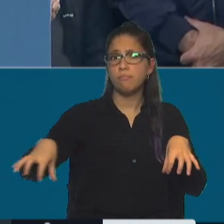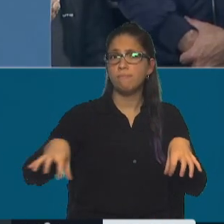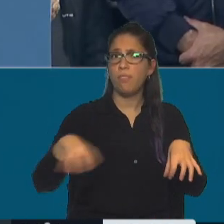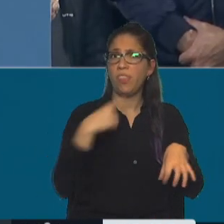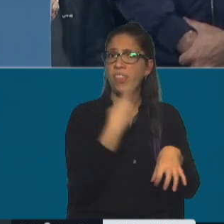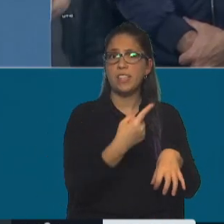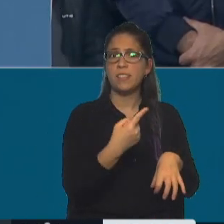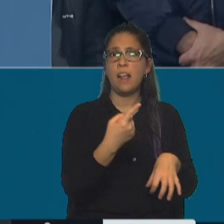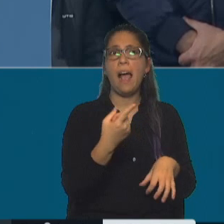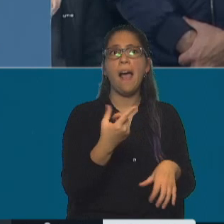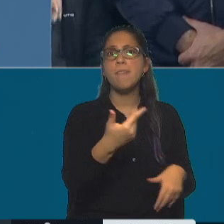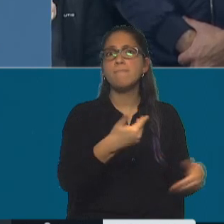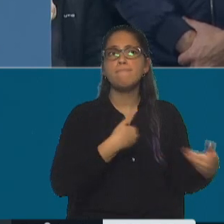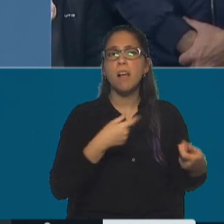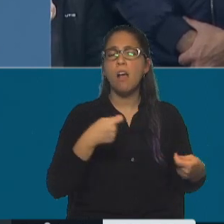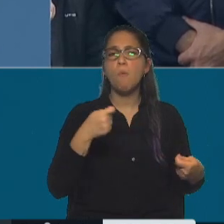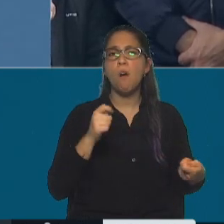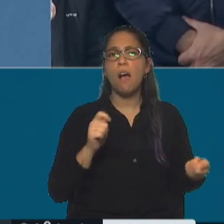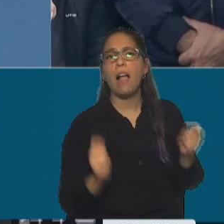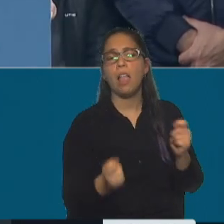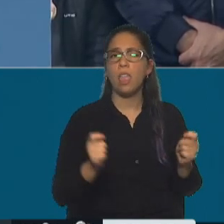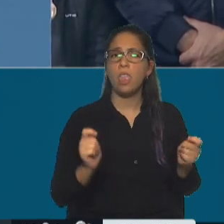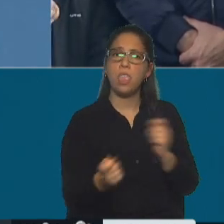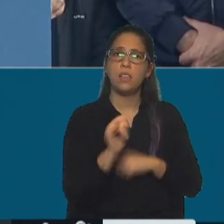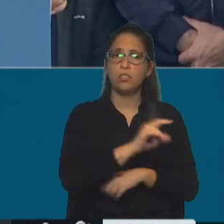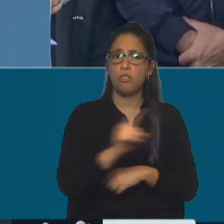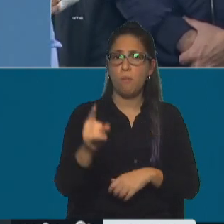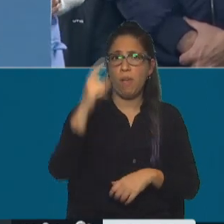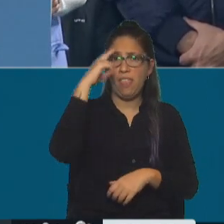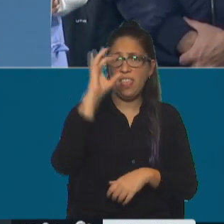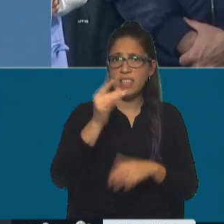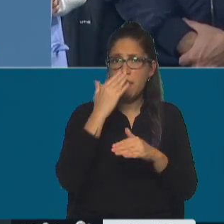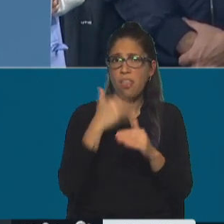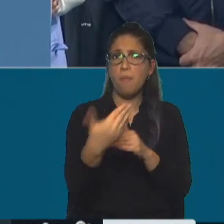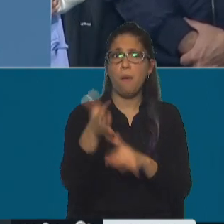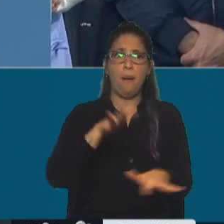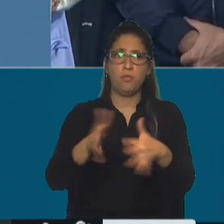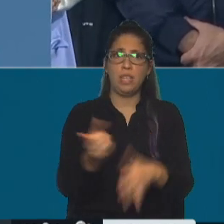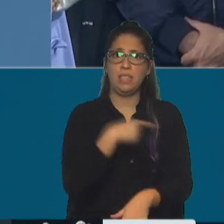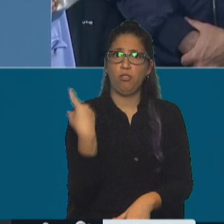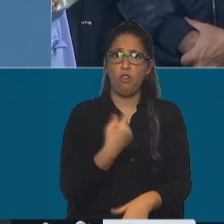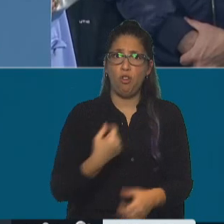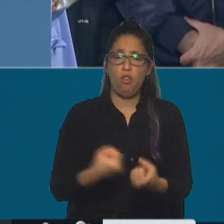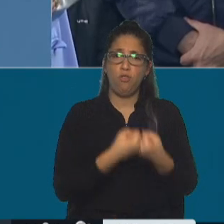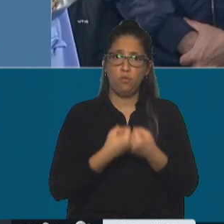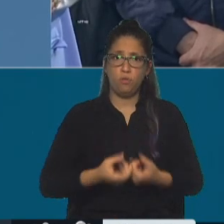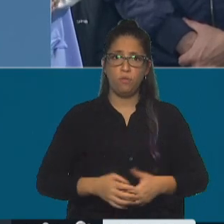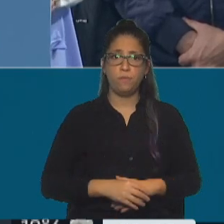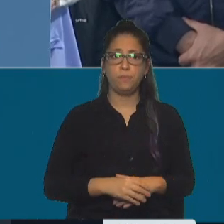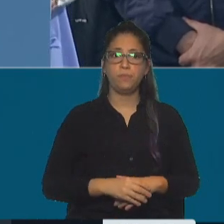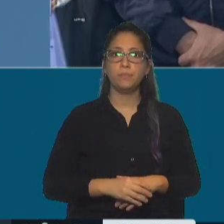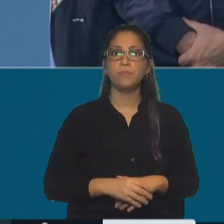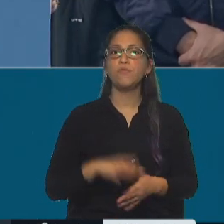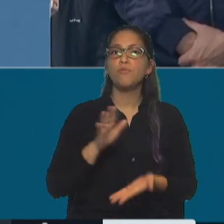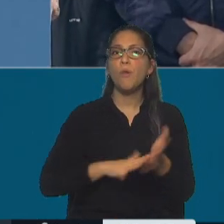pidiendo desde las bases, o si no, porque es algo que vamos a hacer después del 10 de diciembre. Nicolás, dentro de lo que sería el mapa político, ¿no?